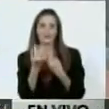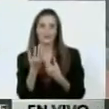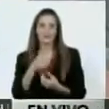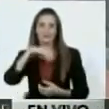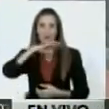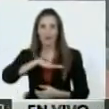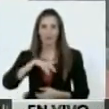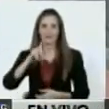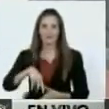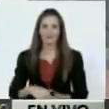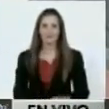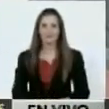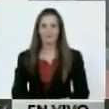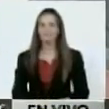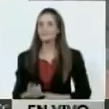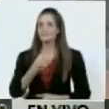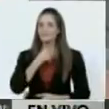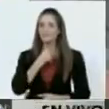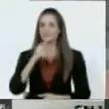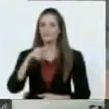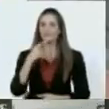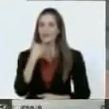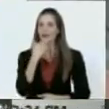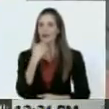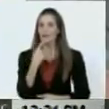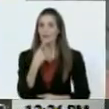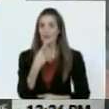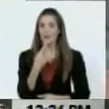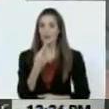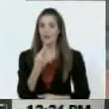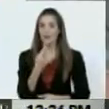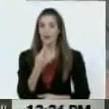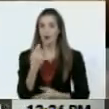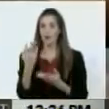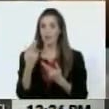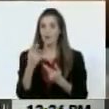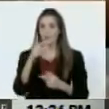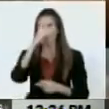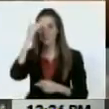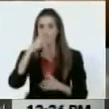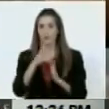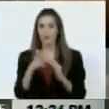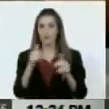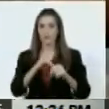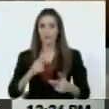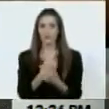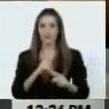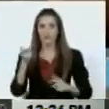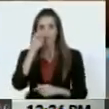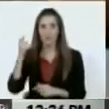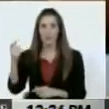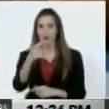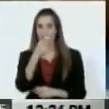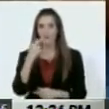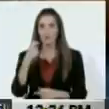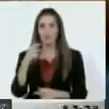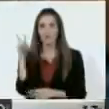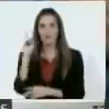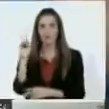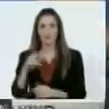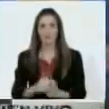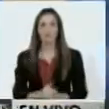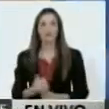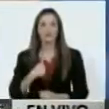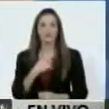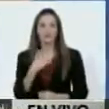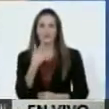allá. Y me gustaría hacer una salvedad con algo que comentaba Diosdado del Ejército de Liberación del Pueblo, venezolano. Yo quería